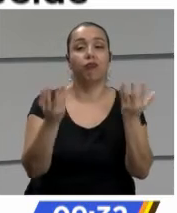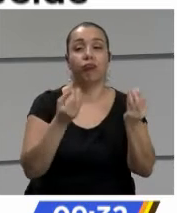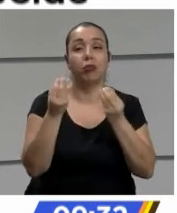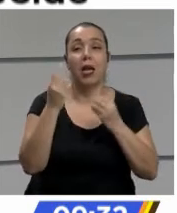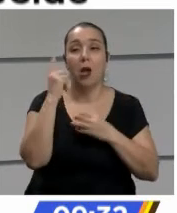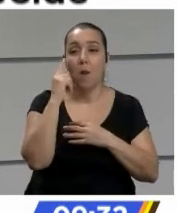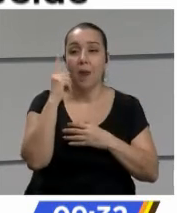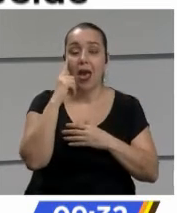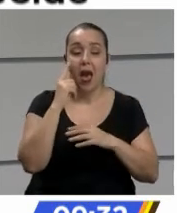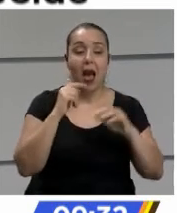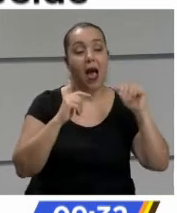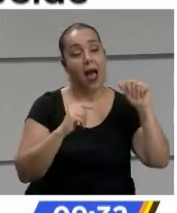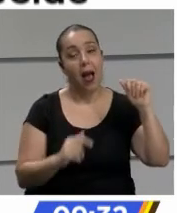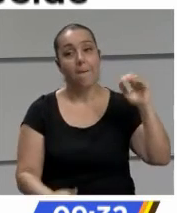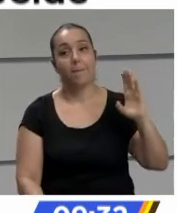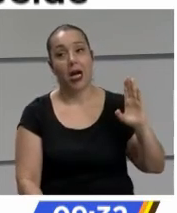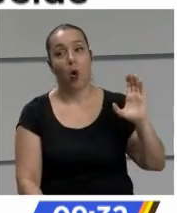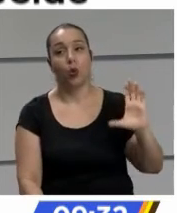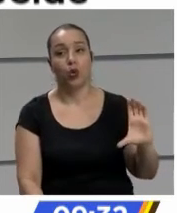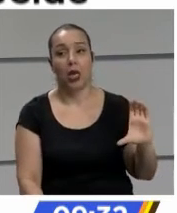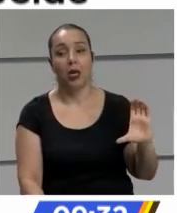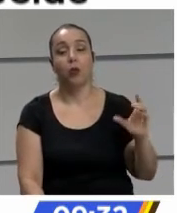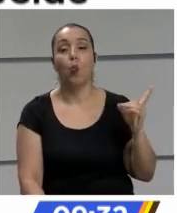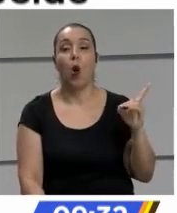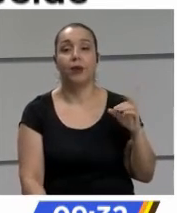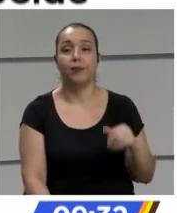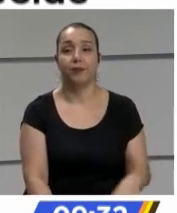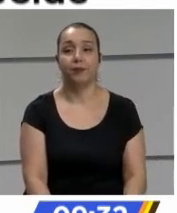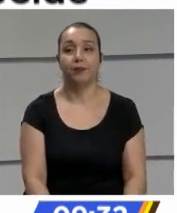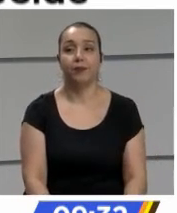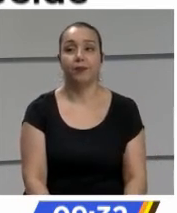B o C? Ok.